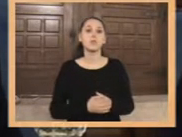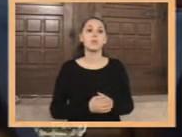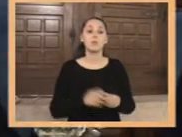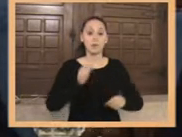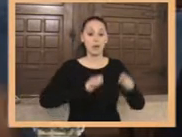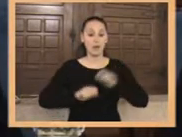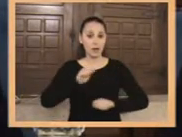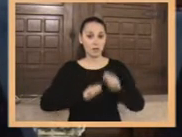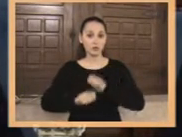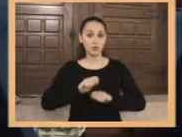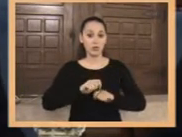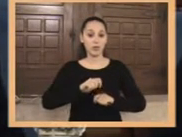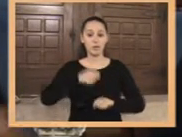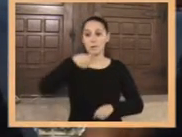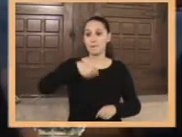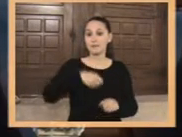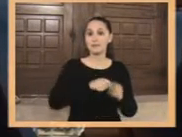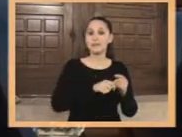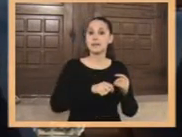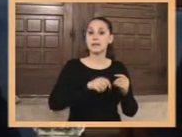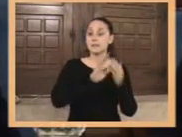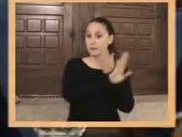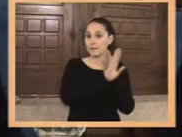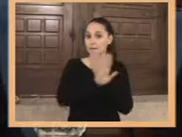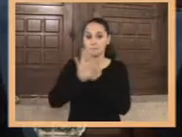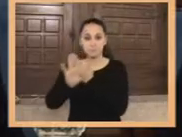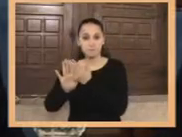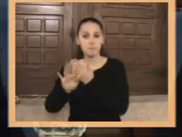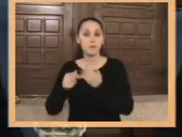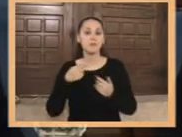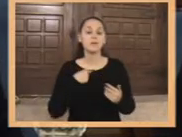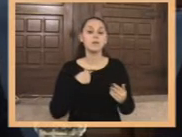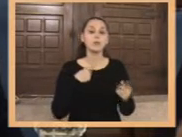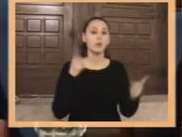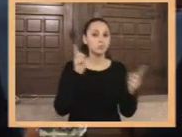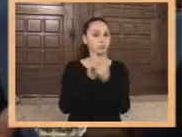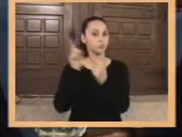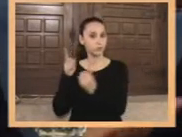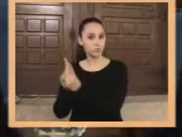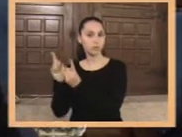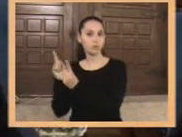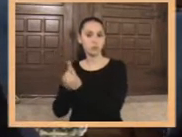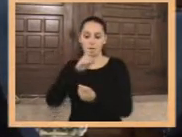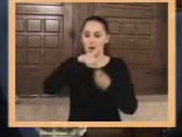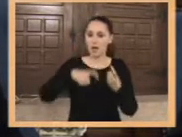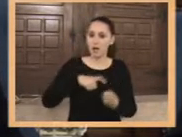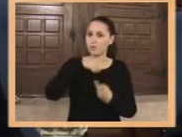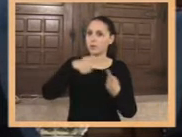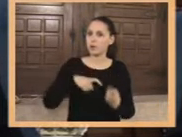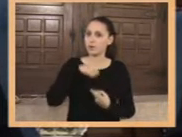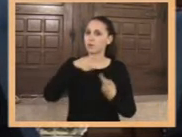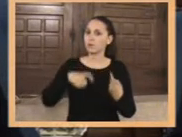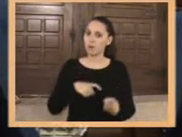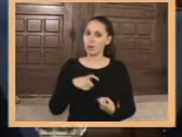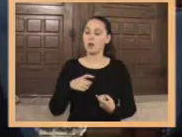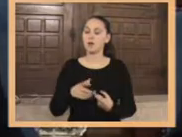asociaciones de vecinos que yo visito a menudo, institucionalmente una vez al año, pero que de los problemas cotidianos, evidentemente,